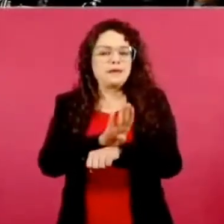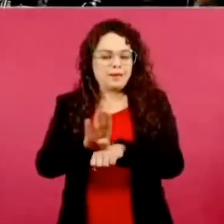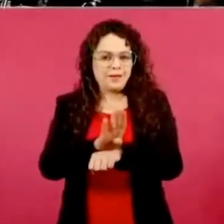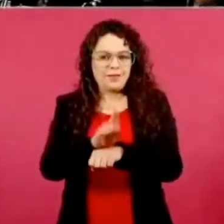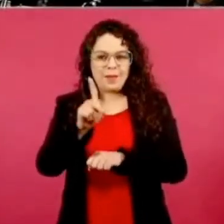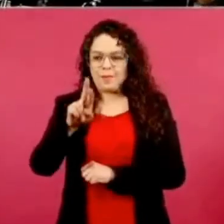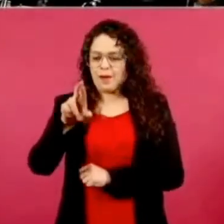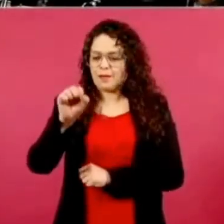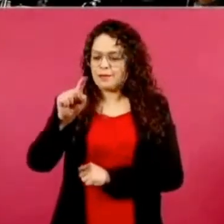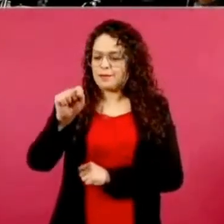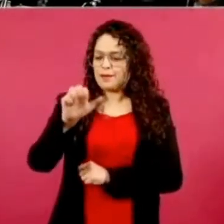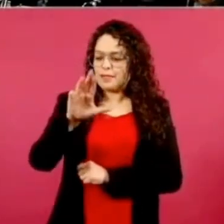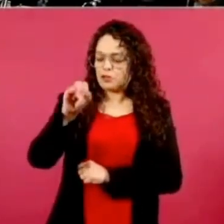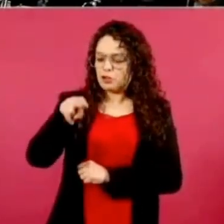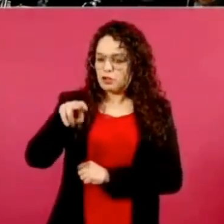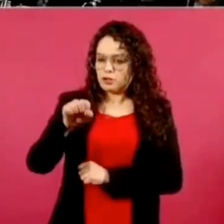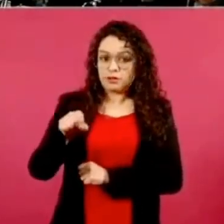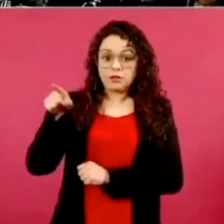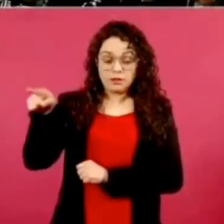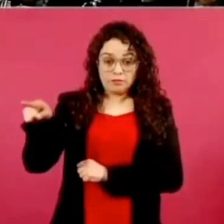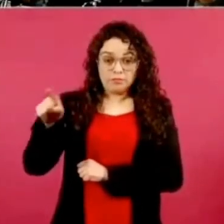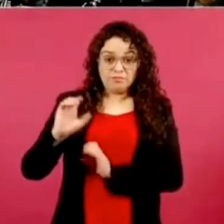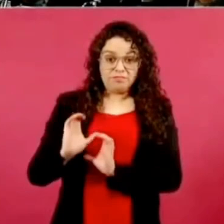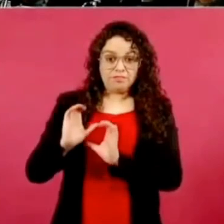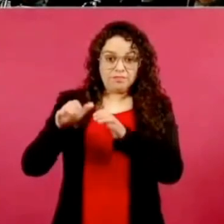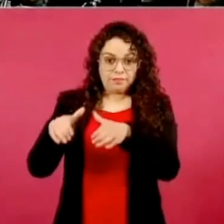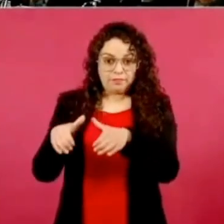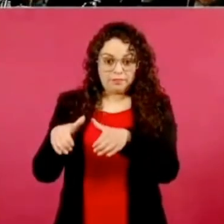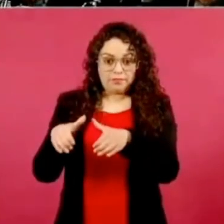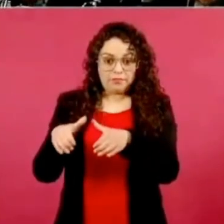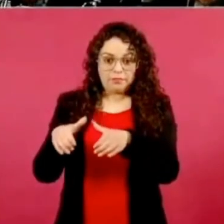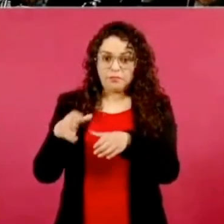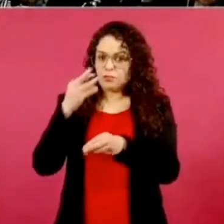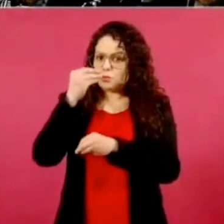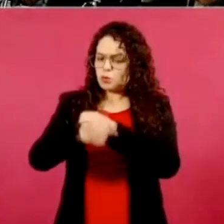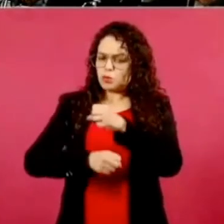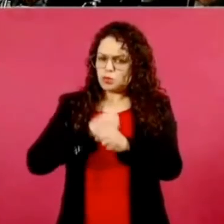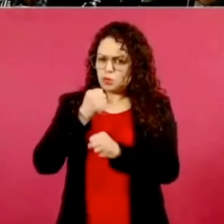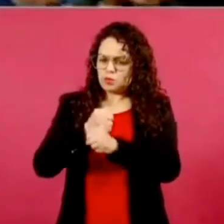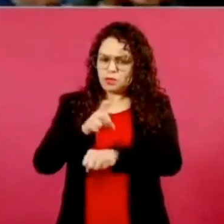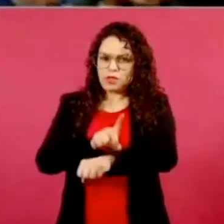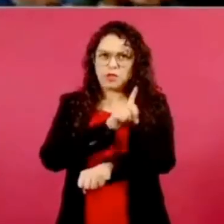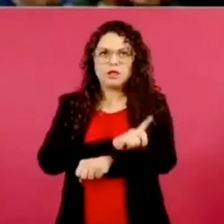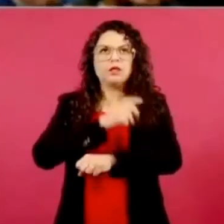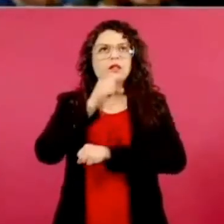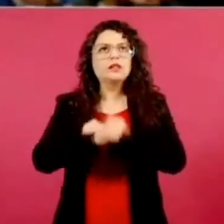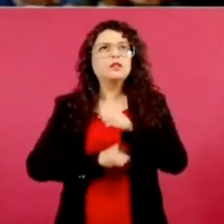Este señor entró, le digo que está enquistado ahí desde hace muchos años, entró desde